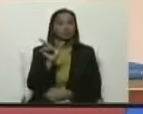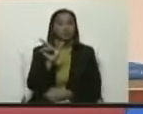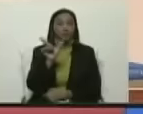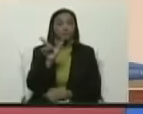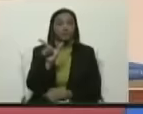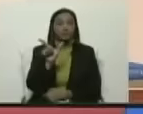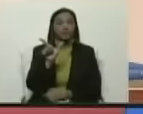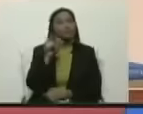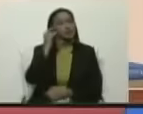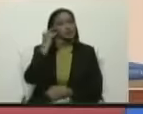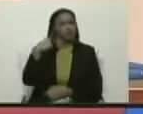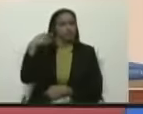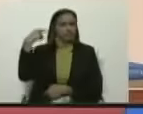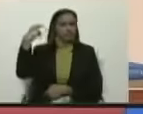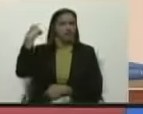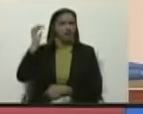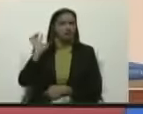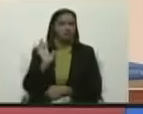es una de las instrucciones